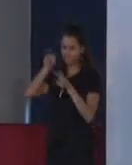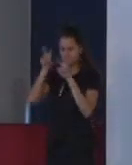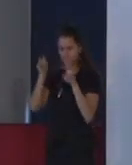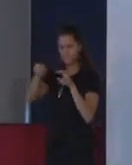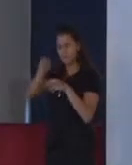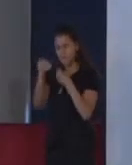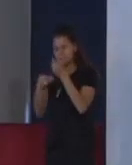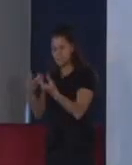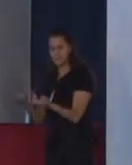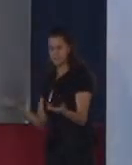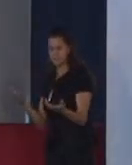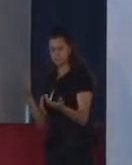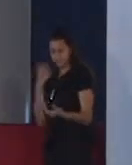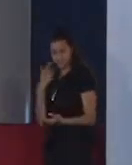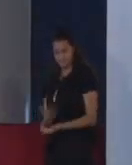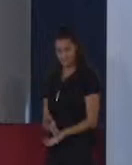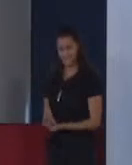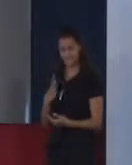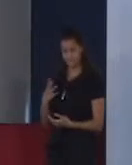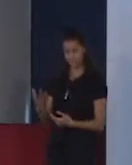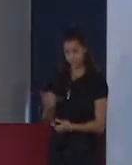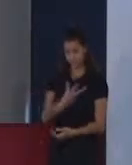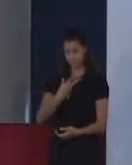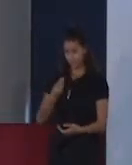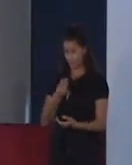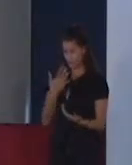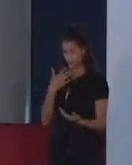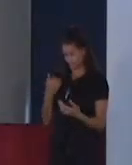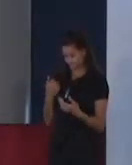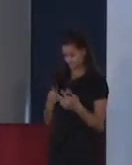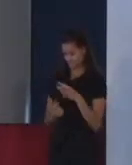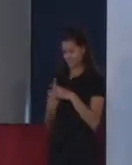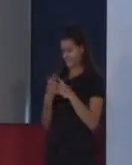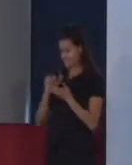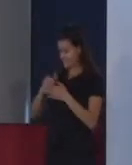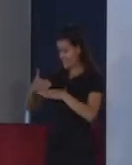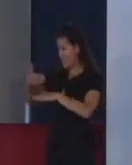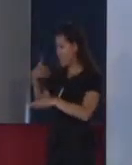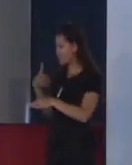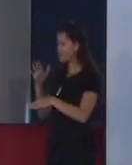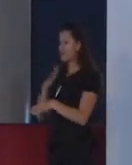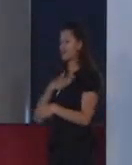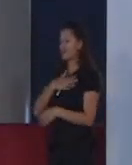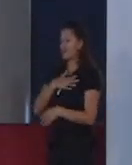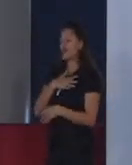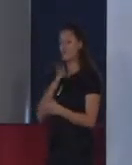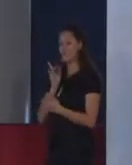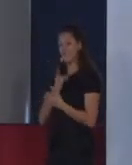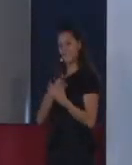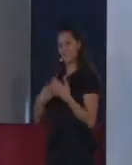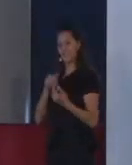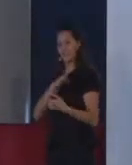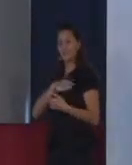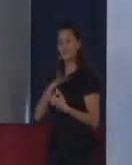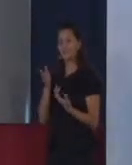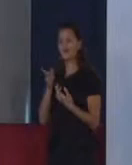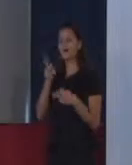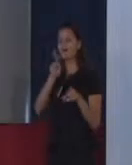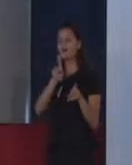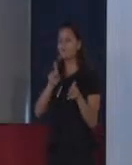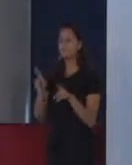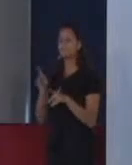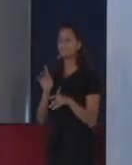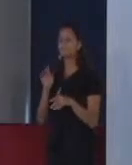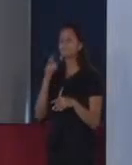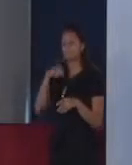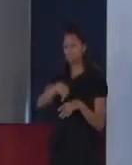están teniendo. Dígame si nosotros no somos producto de lo que pasaba con las novelas de las personas bobas del pueblo, los